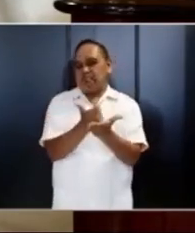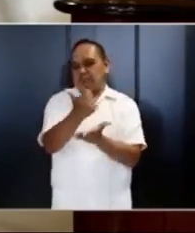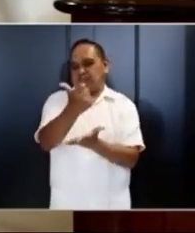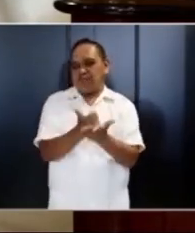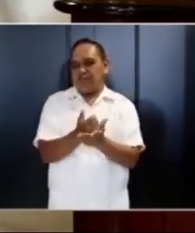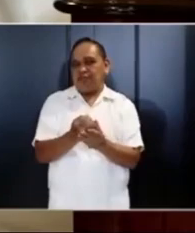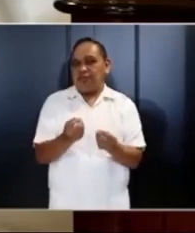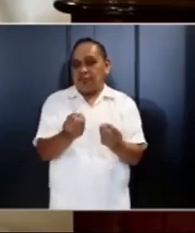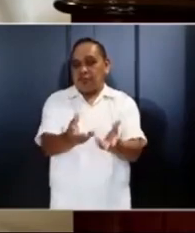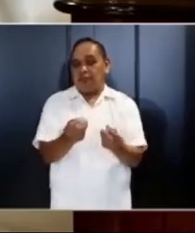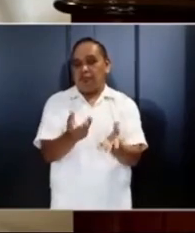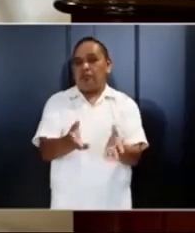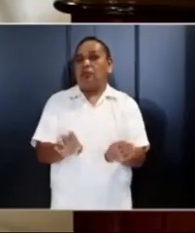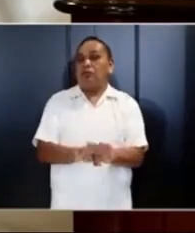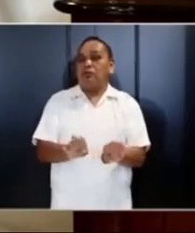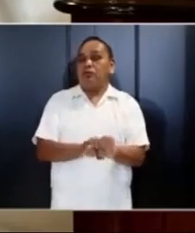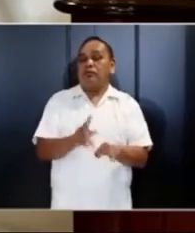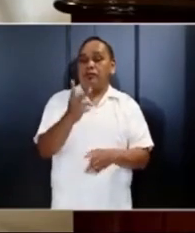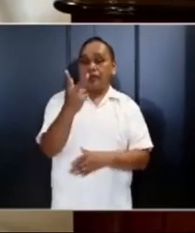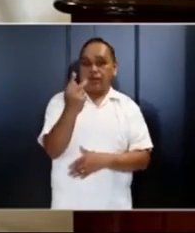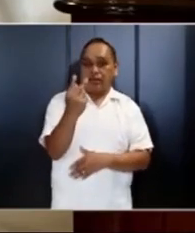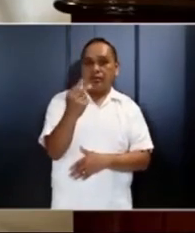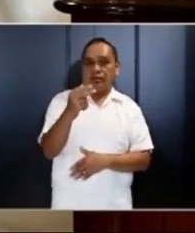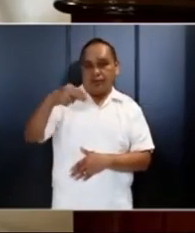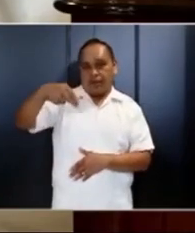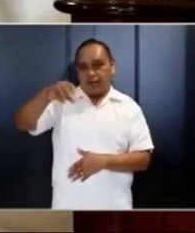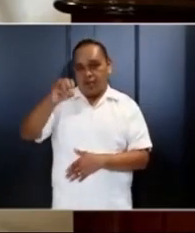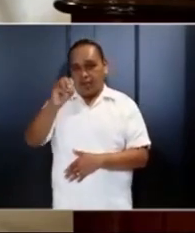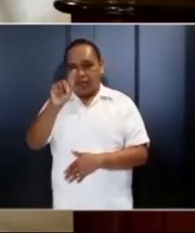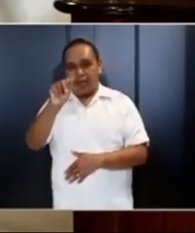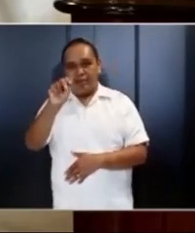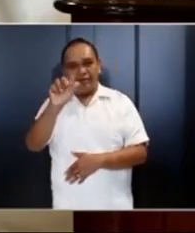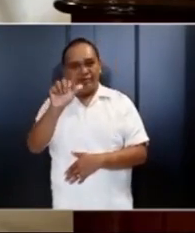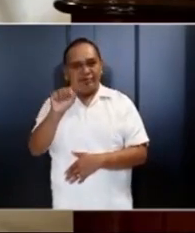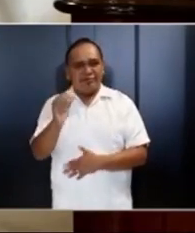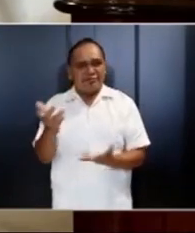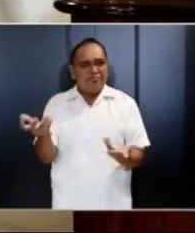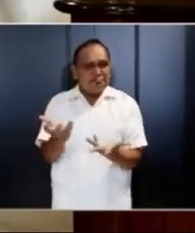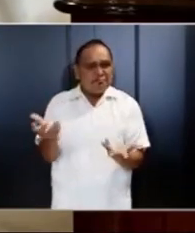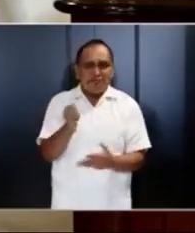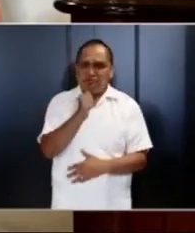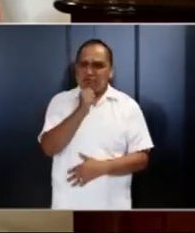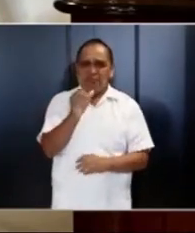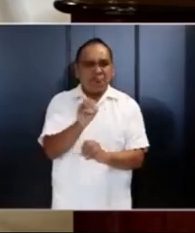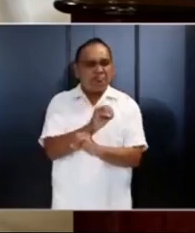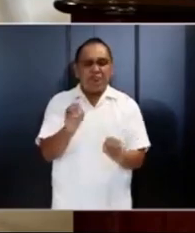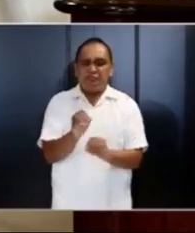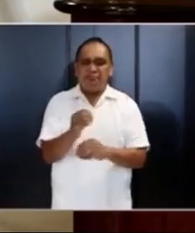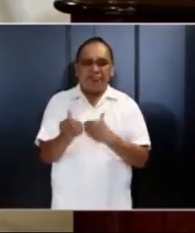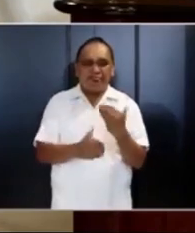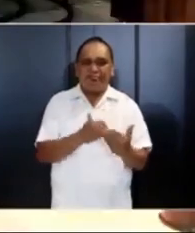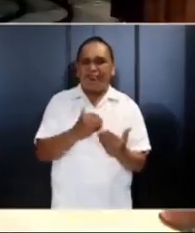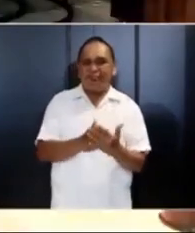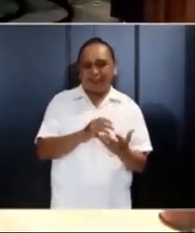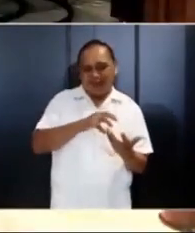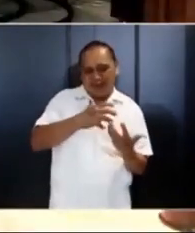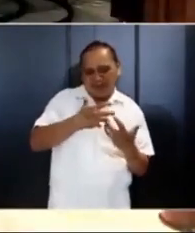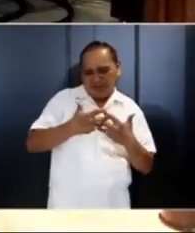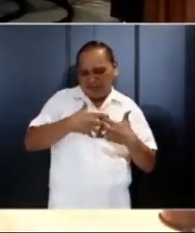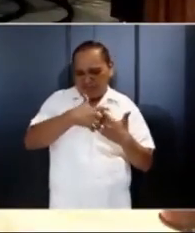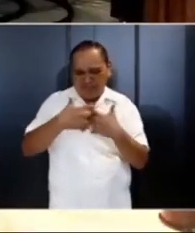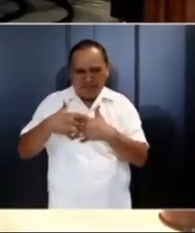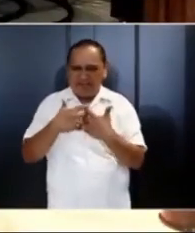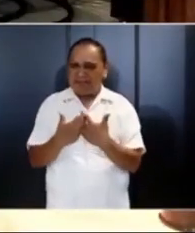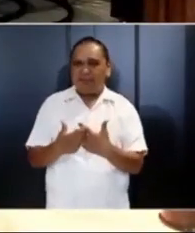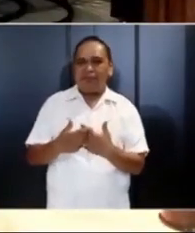pero lo dan por TV Notas y saben que no están haciendo nada de TV Notas. Entonces se va enredando esto y enreda a otros